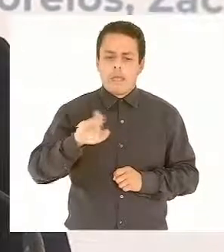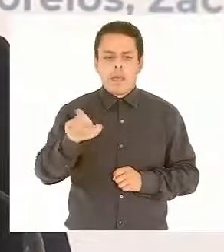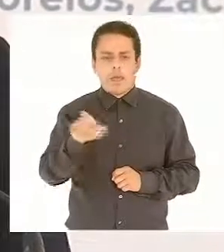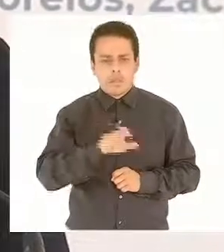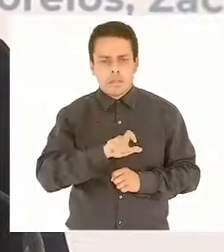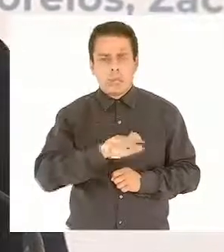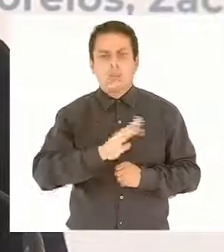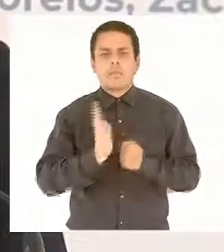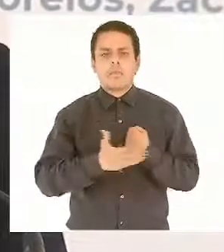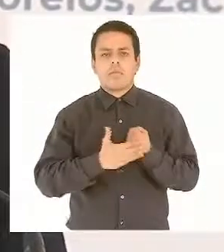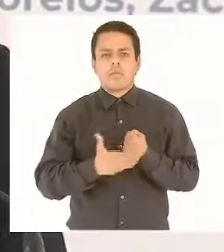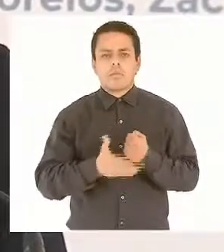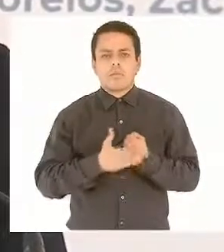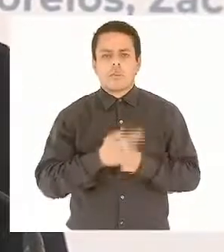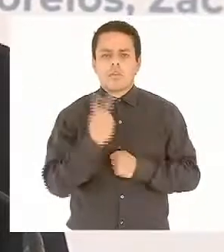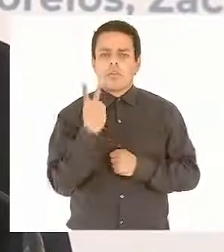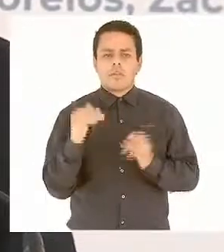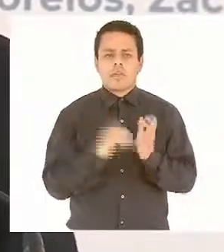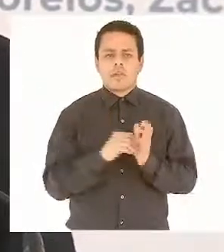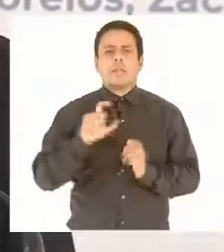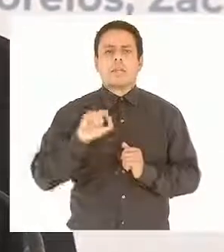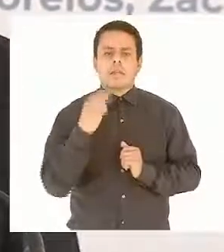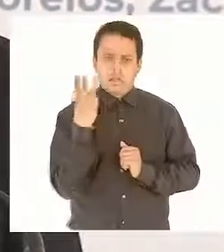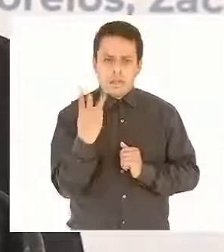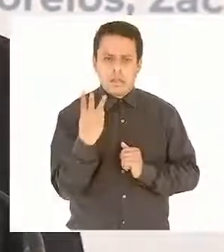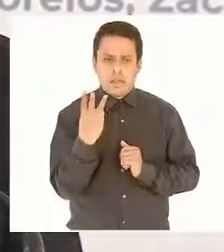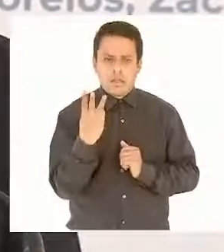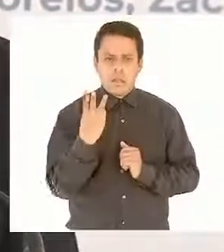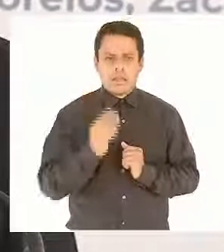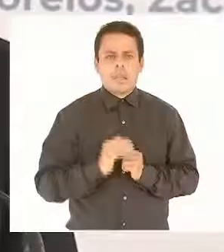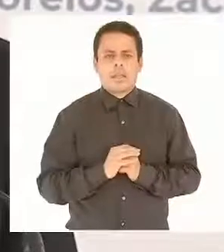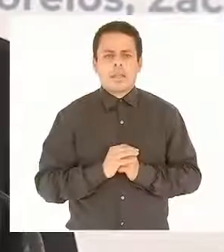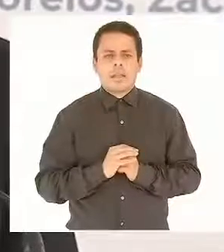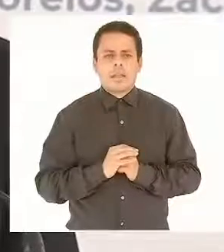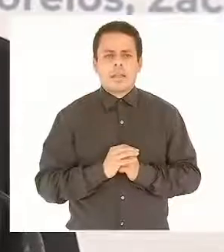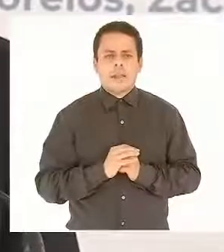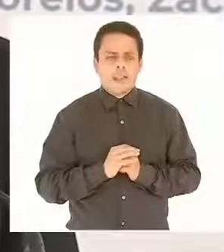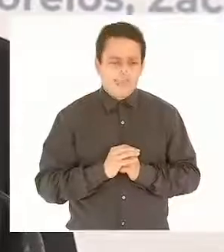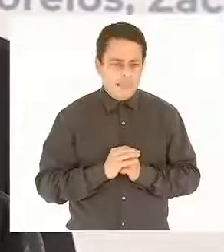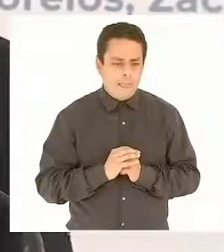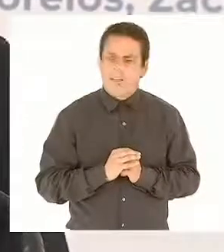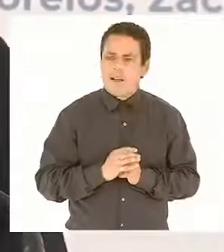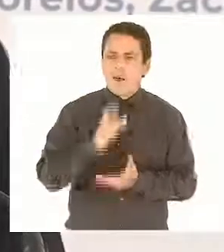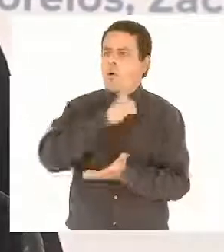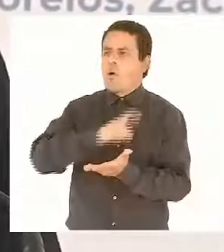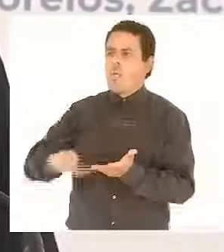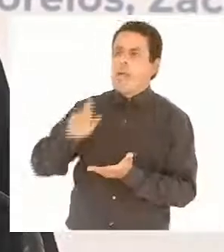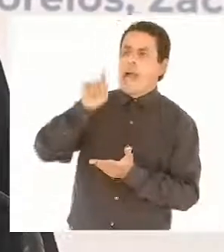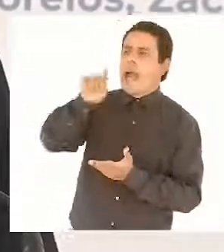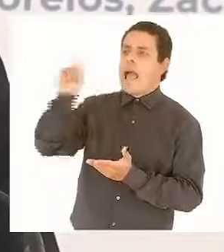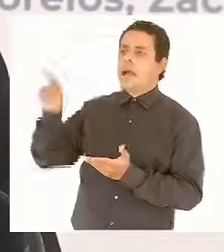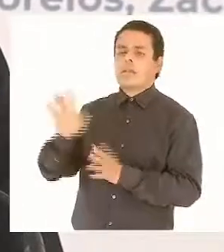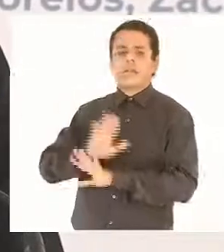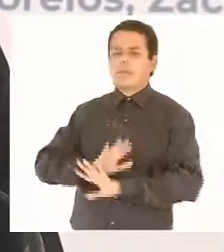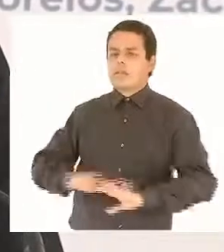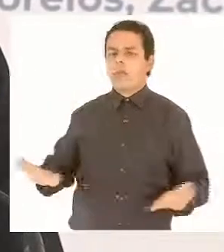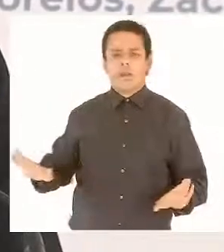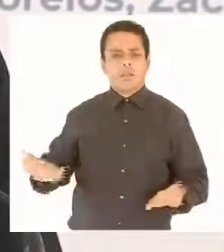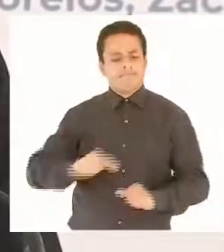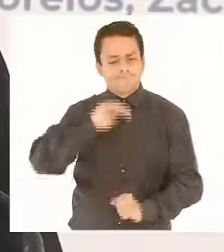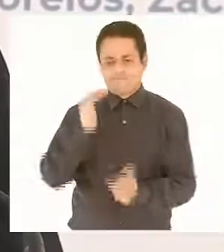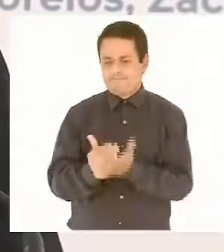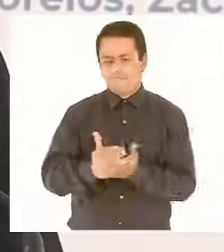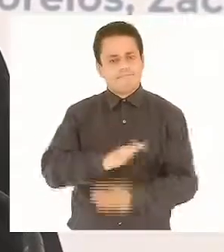en el 2023, vamos a dejar de comprar ya las gasolinas y el diésel en el